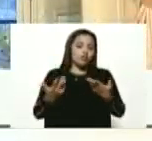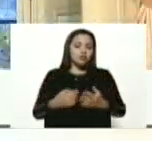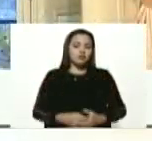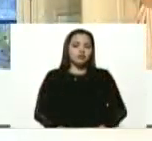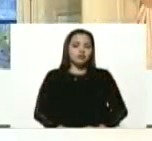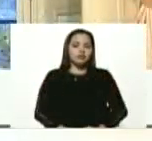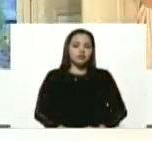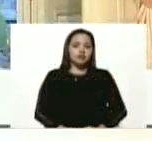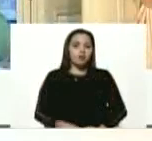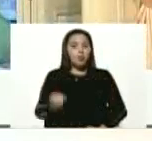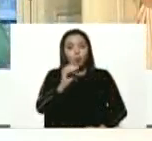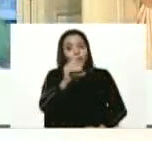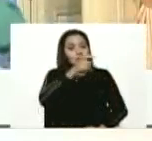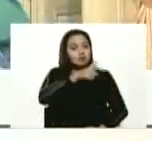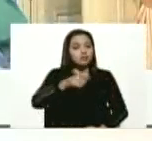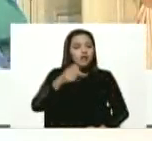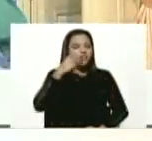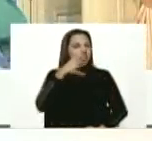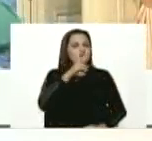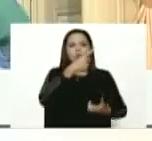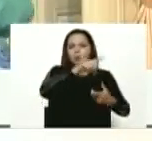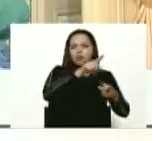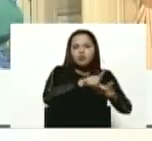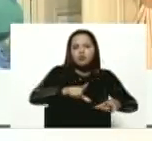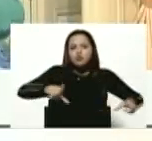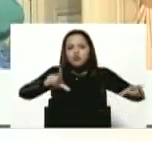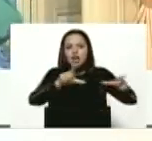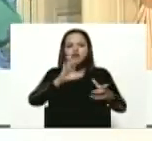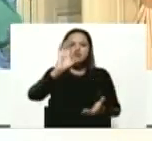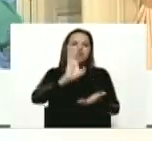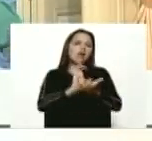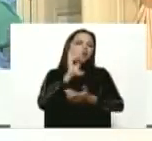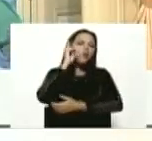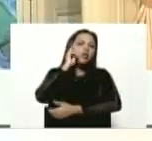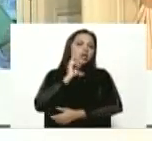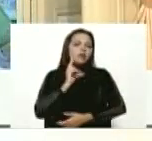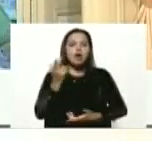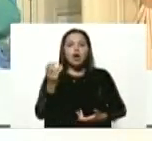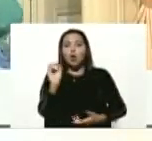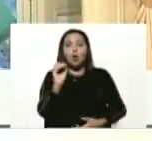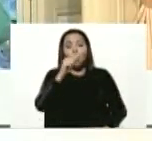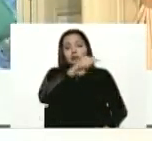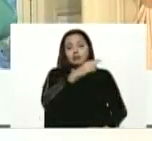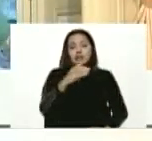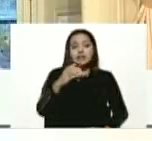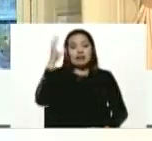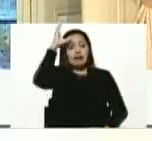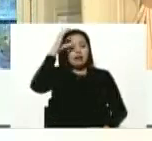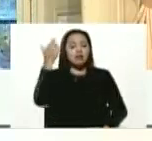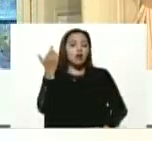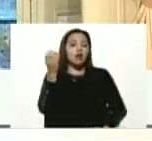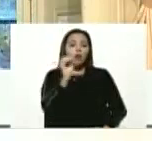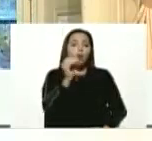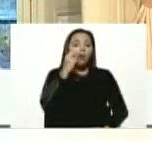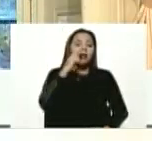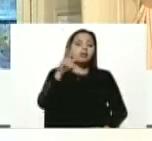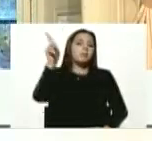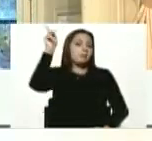allá en El Orza, que te están viendo en Ciudad Bolívar, o aquí en Catia, o que te están viendo en